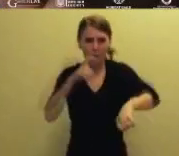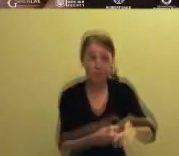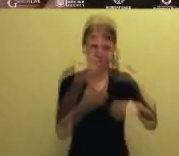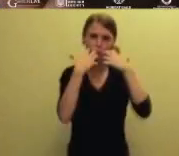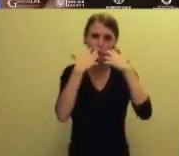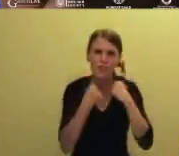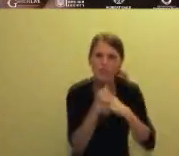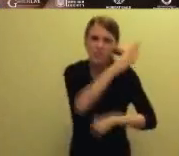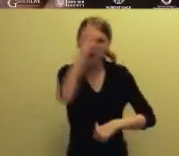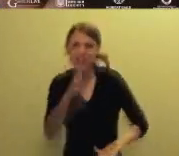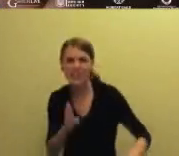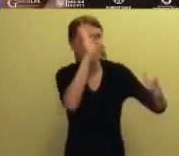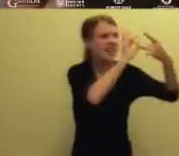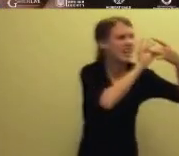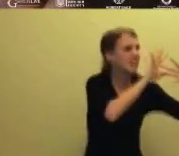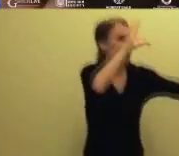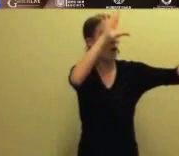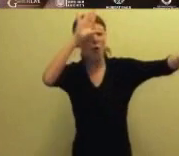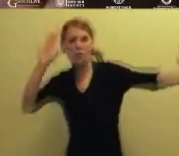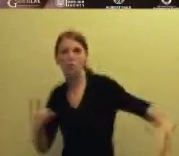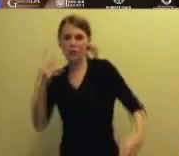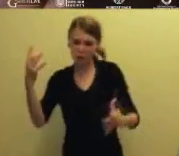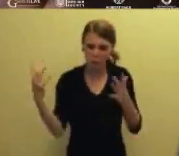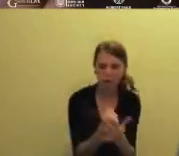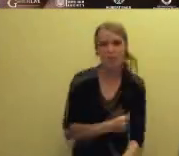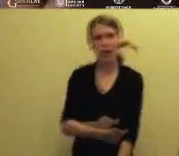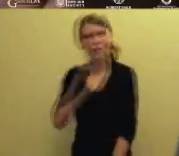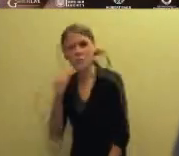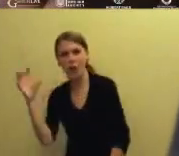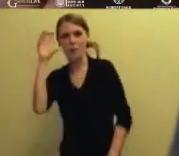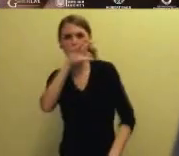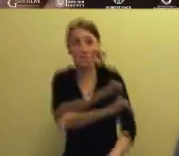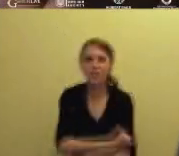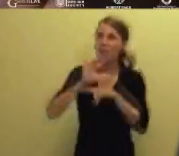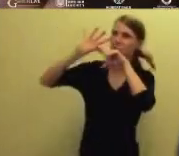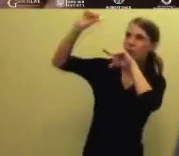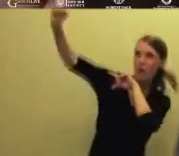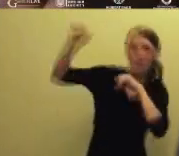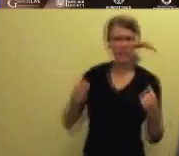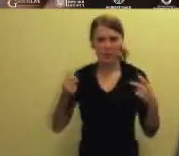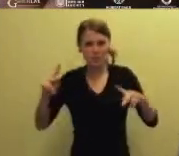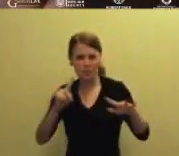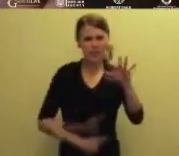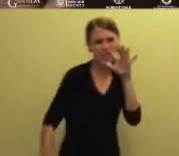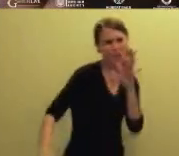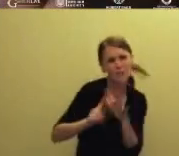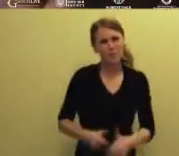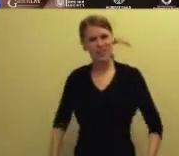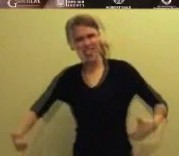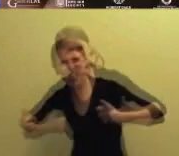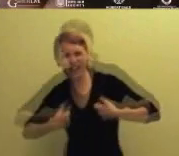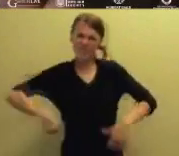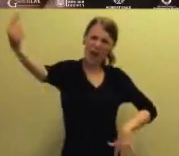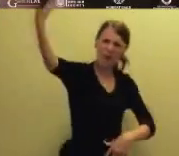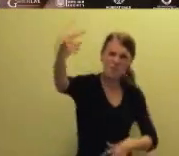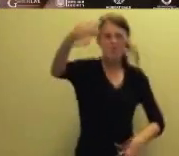las chicas con camioneros gordos y negocios para que se la cpi en por dinero y los chavales los roban y vandalizan cosas